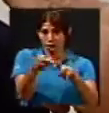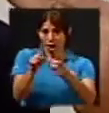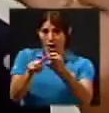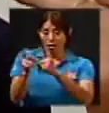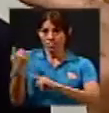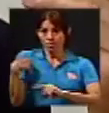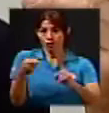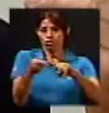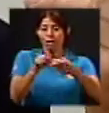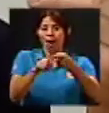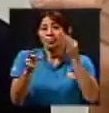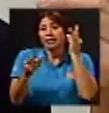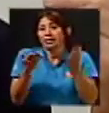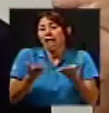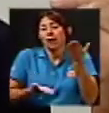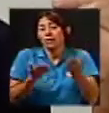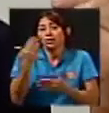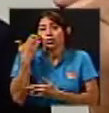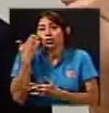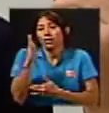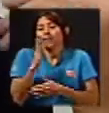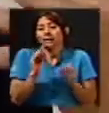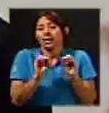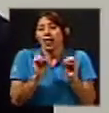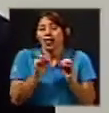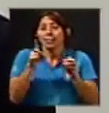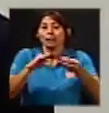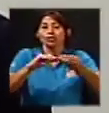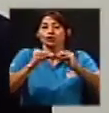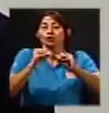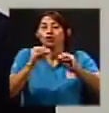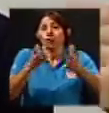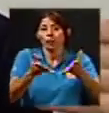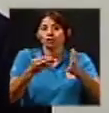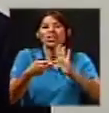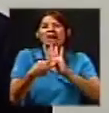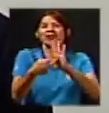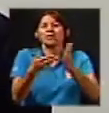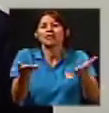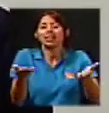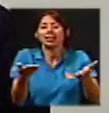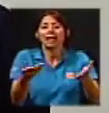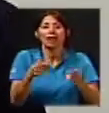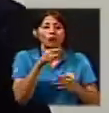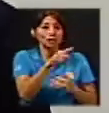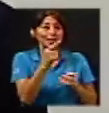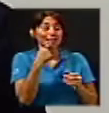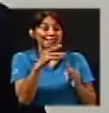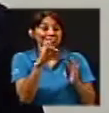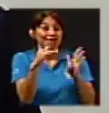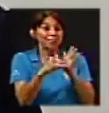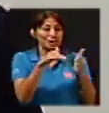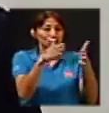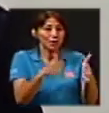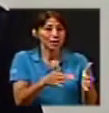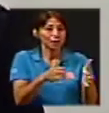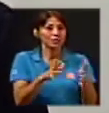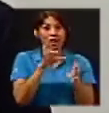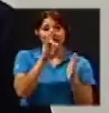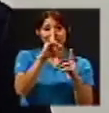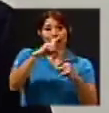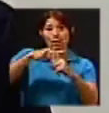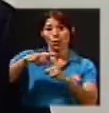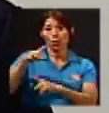no estar familiarizados con esos números, esos 7.000 es 7 por 4, 28, eso quiere decir que es casi